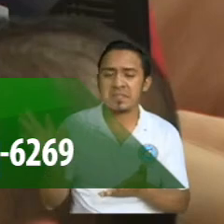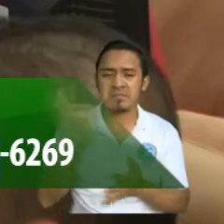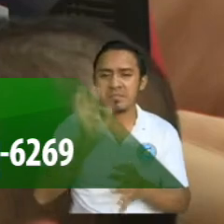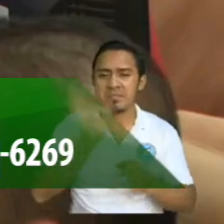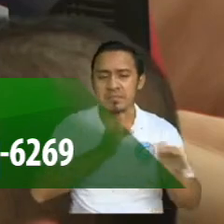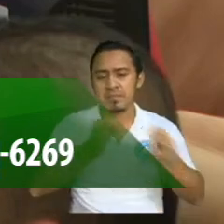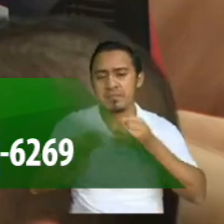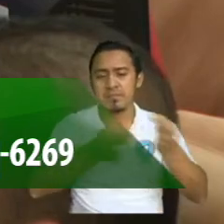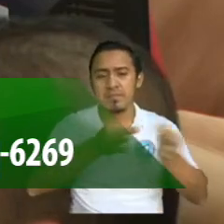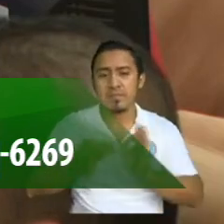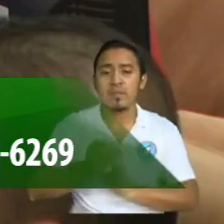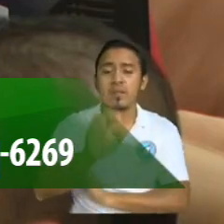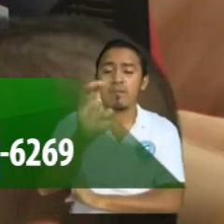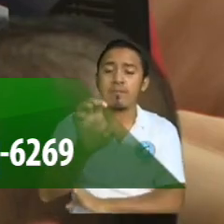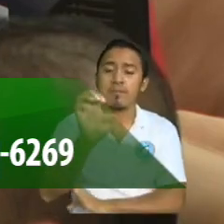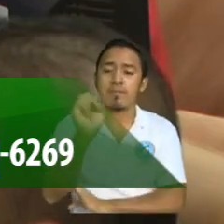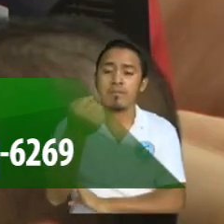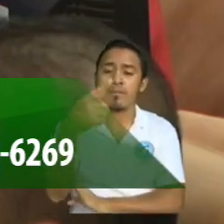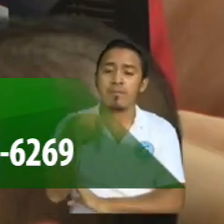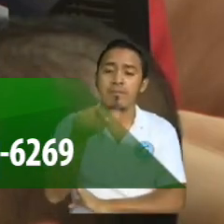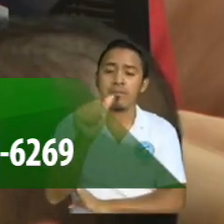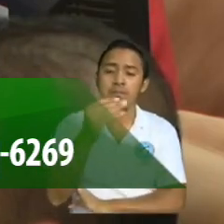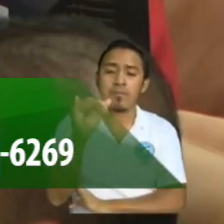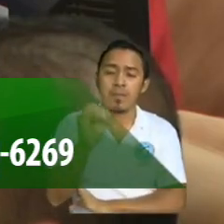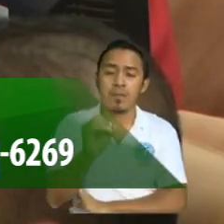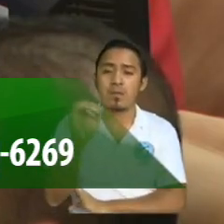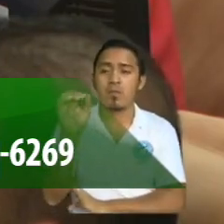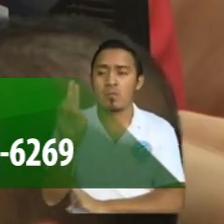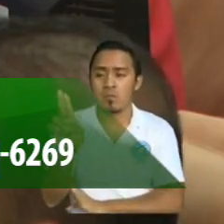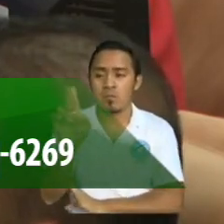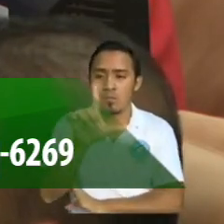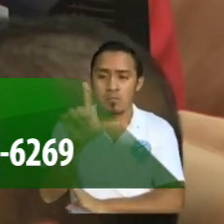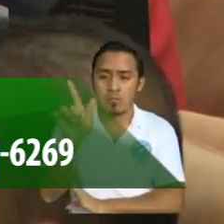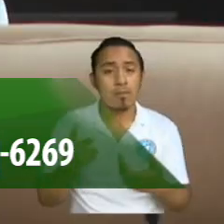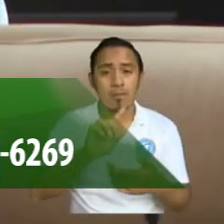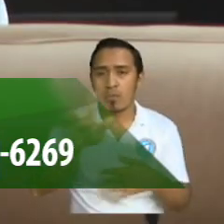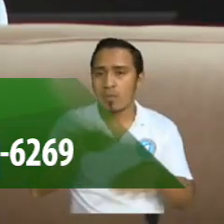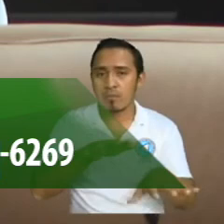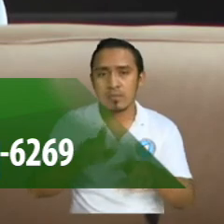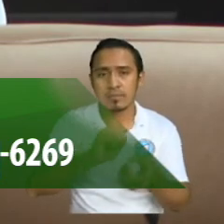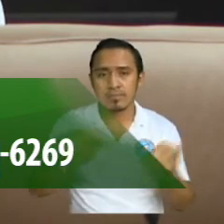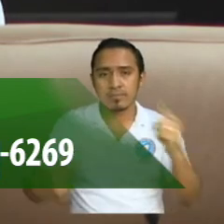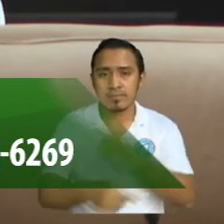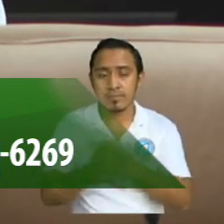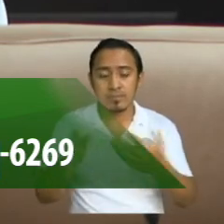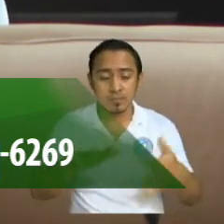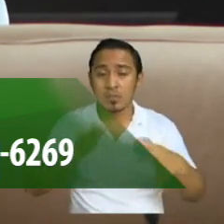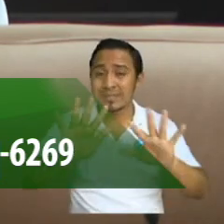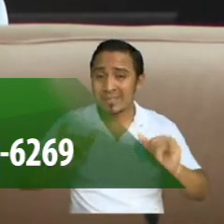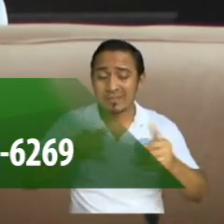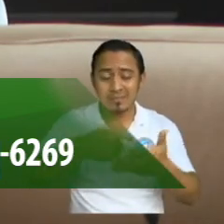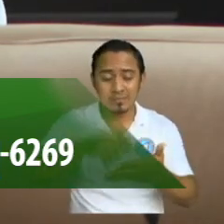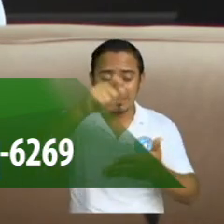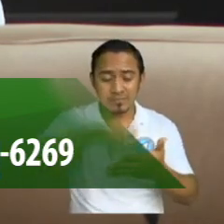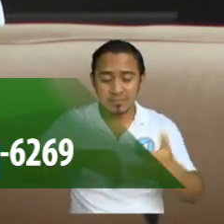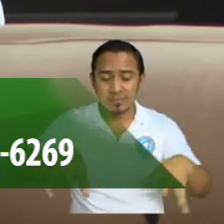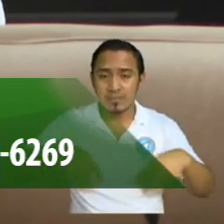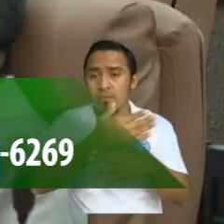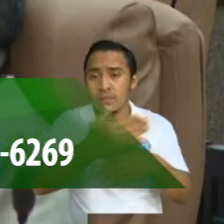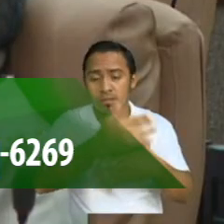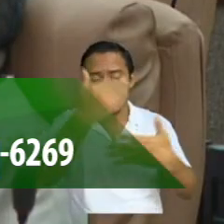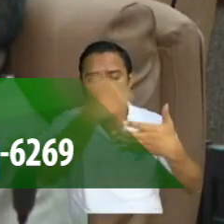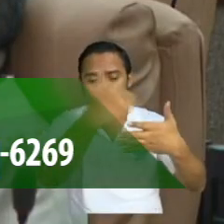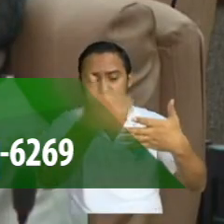sandinistas aprobaron la normativa bajo el cuestionamiento de la bancada del partido liberal constitucionalista y del diputado del partido regional de la costa